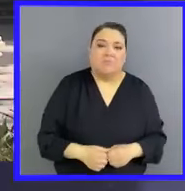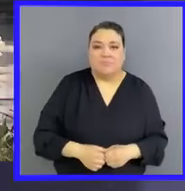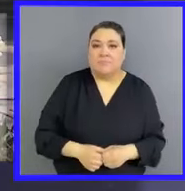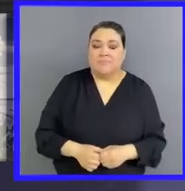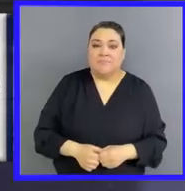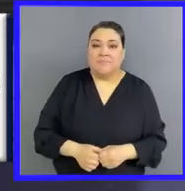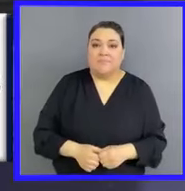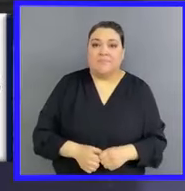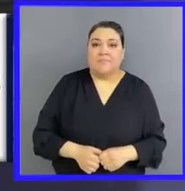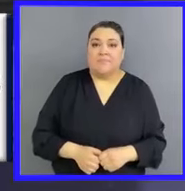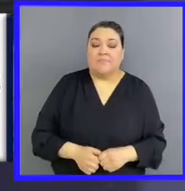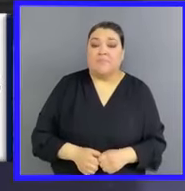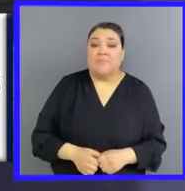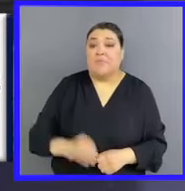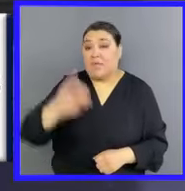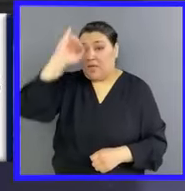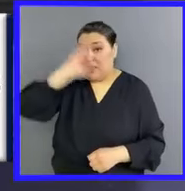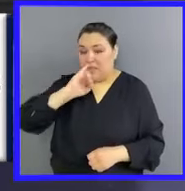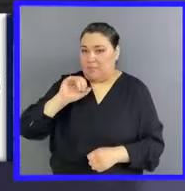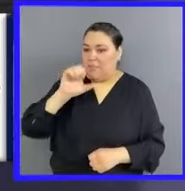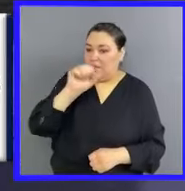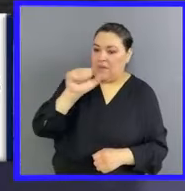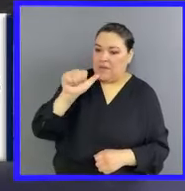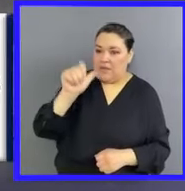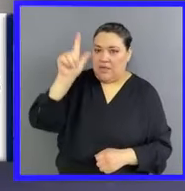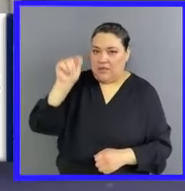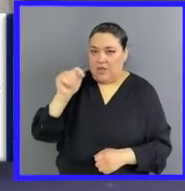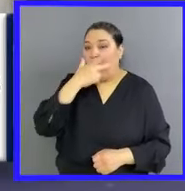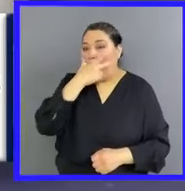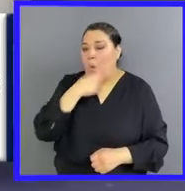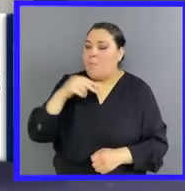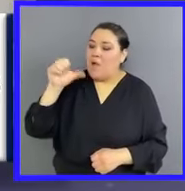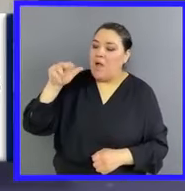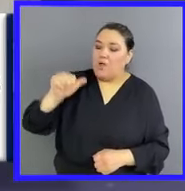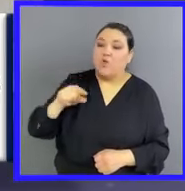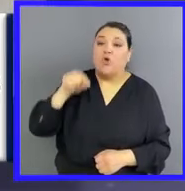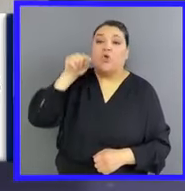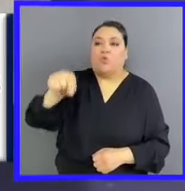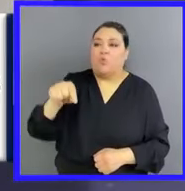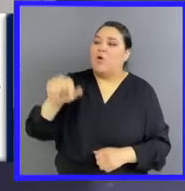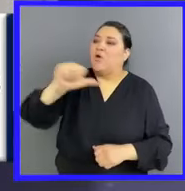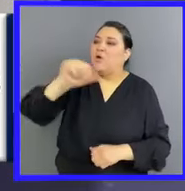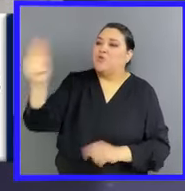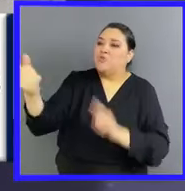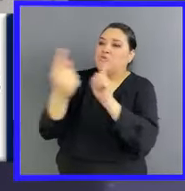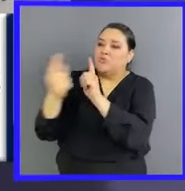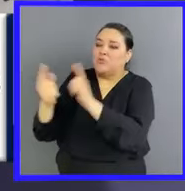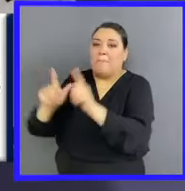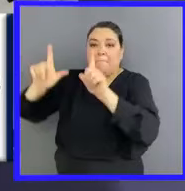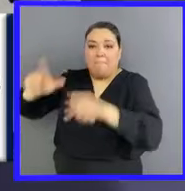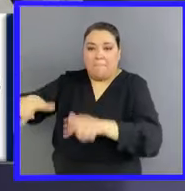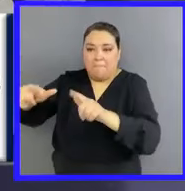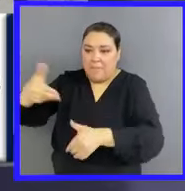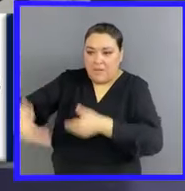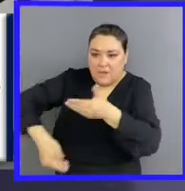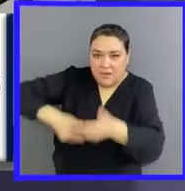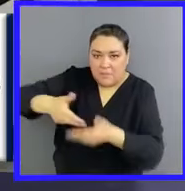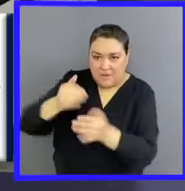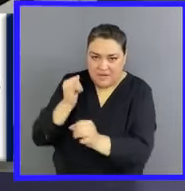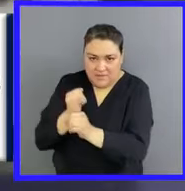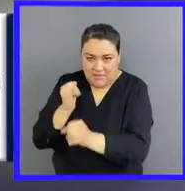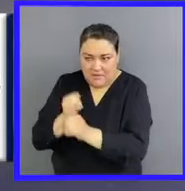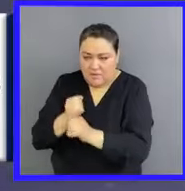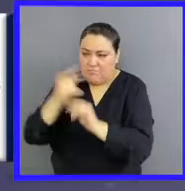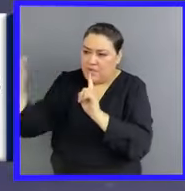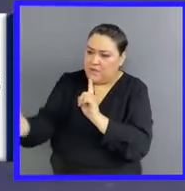El jefe del SAT, Antonio Martínez Dagnino, recibió a representantes de plataformas que ofrecen servicios digitales, a fin de